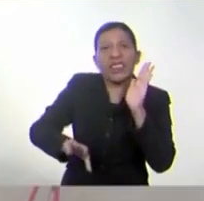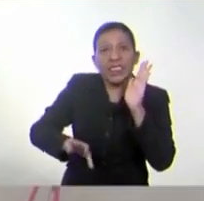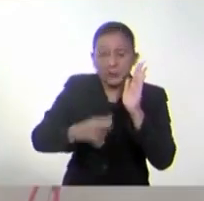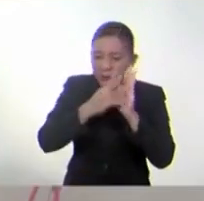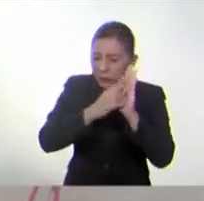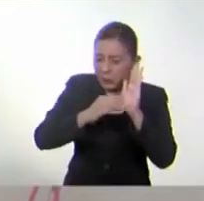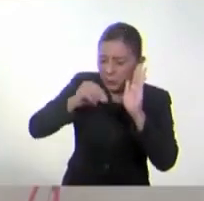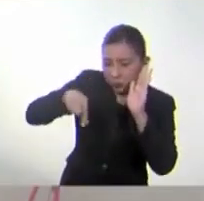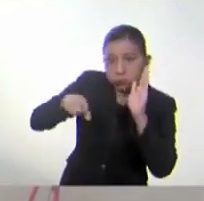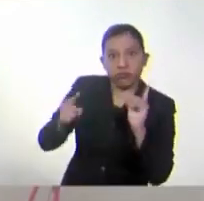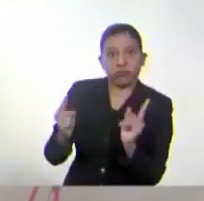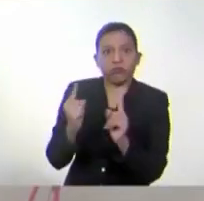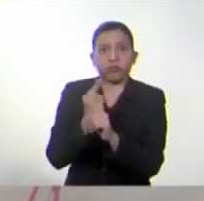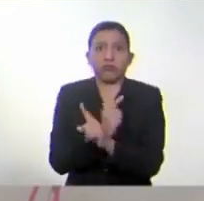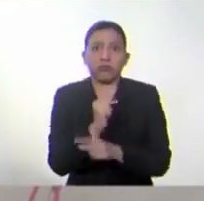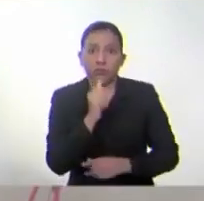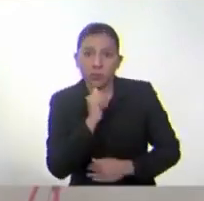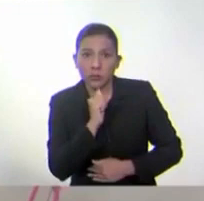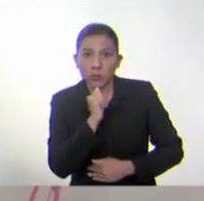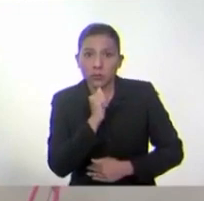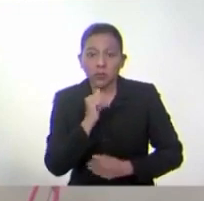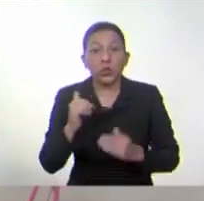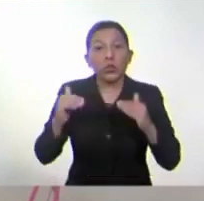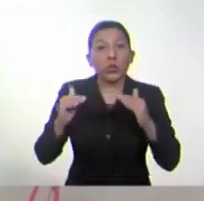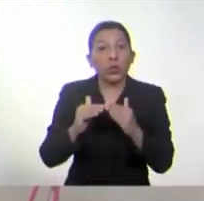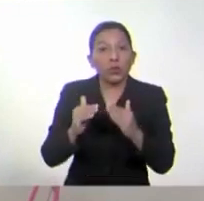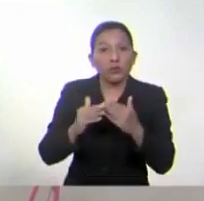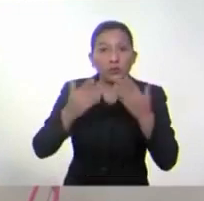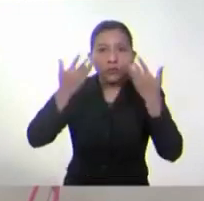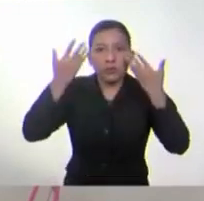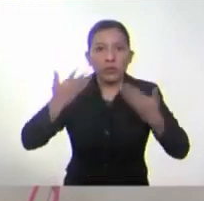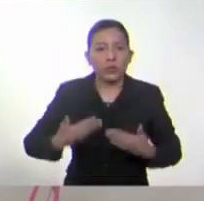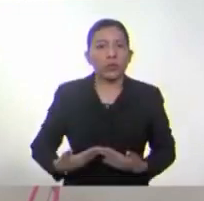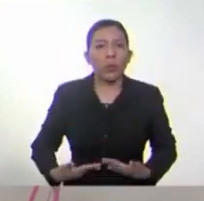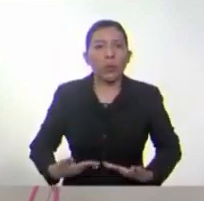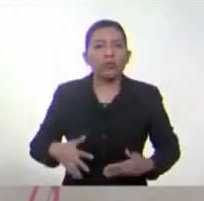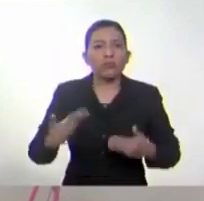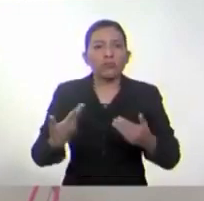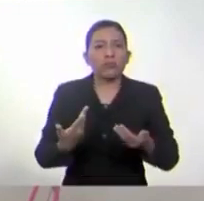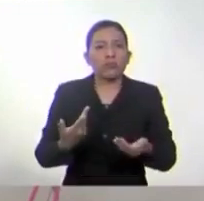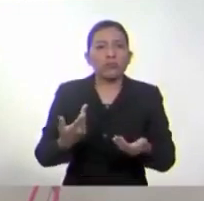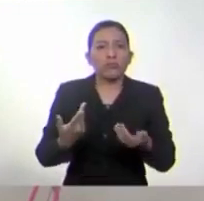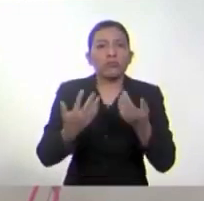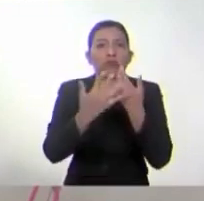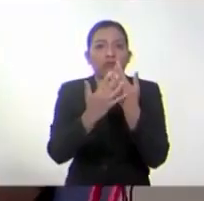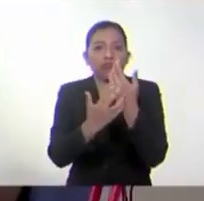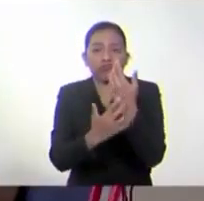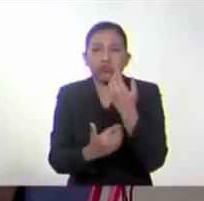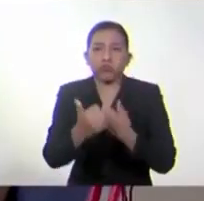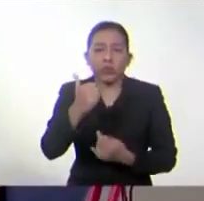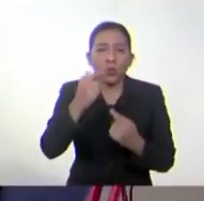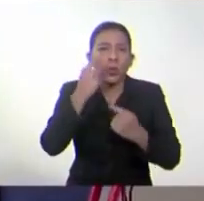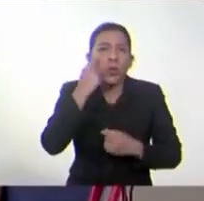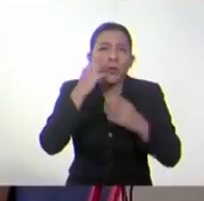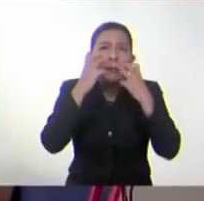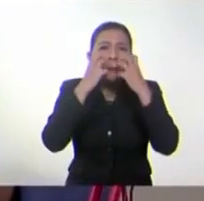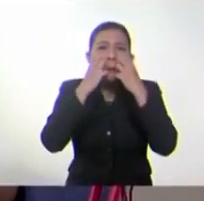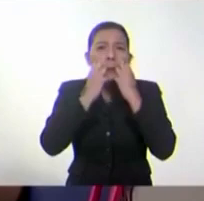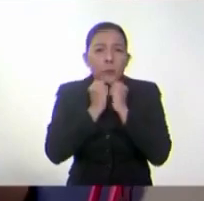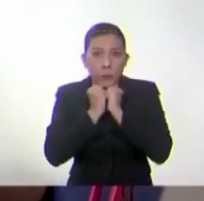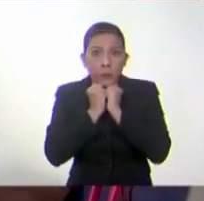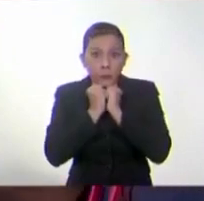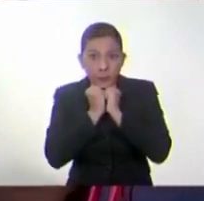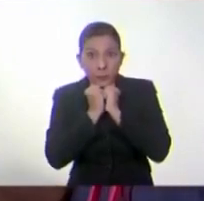funciones es conservar la presión y el volumen de la sangre, así como su acidez. Como podrás observar,